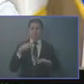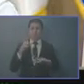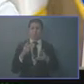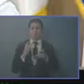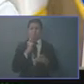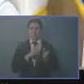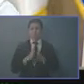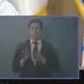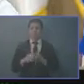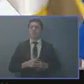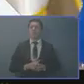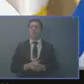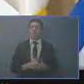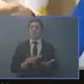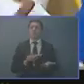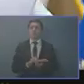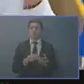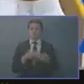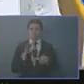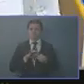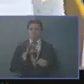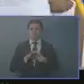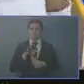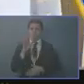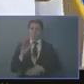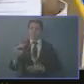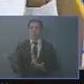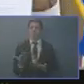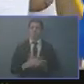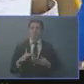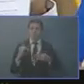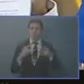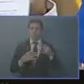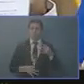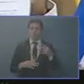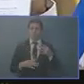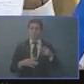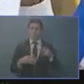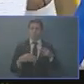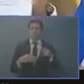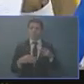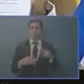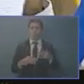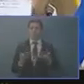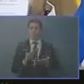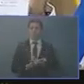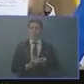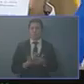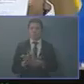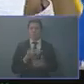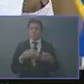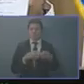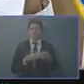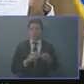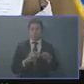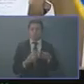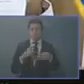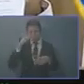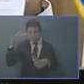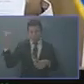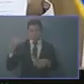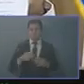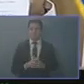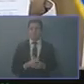por el orden que se someta a votación el proyecto de decreto que consensamos en la